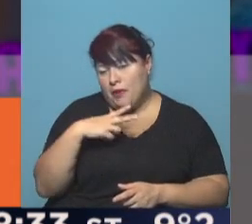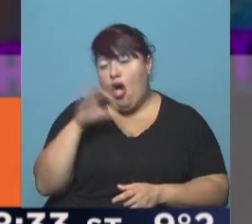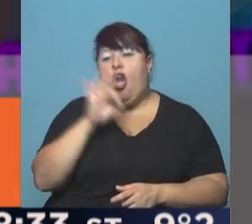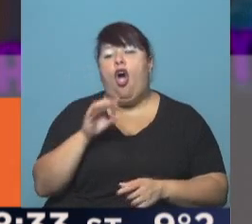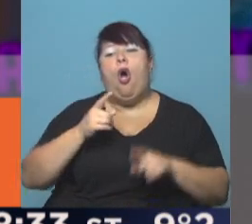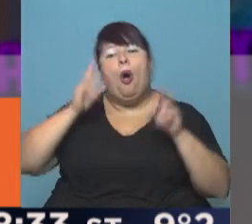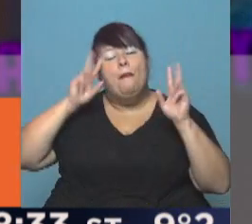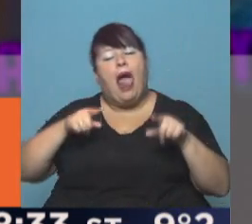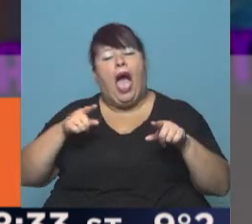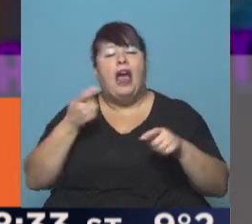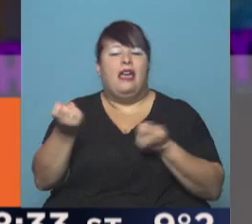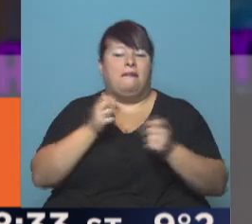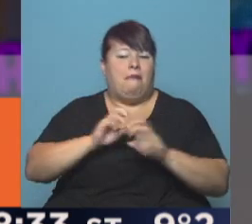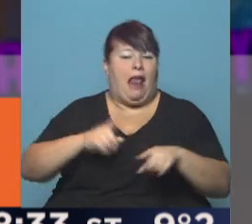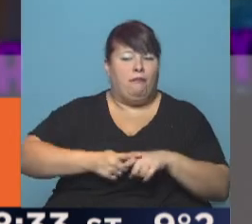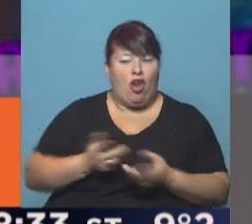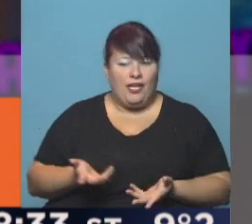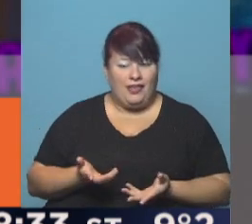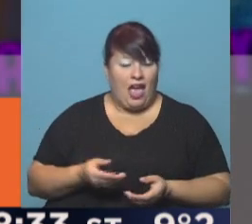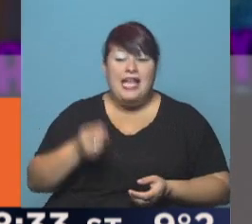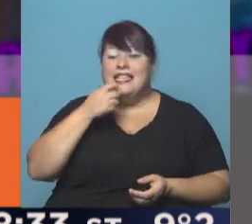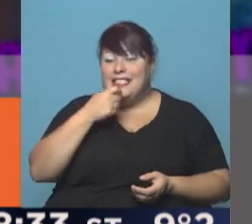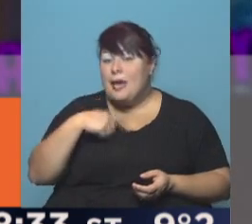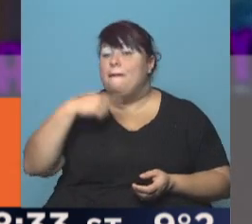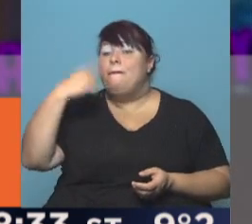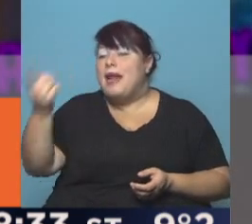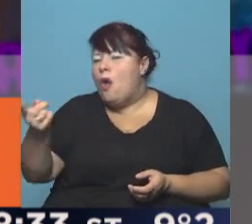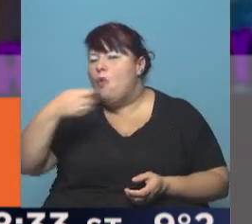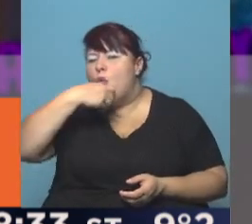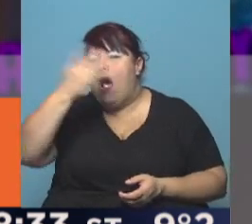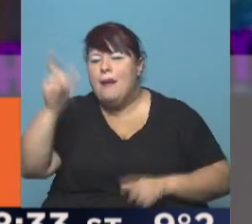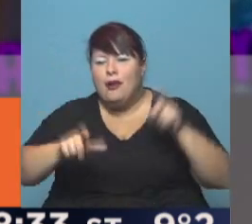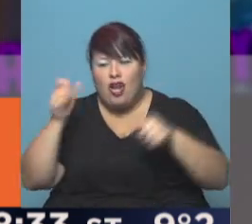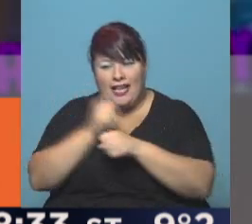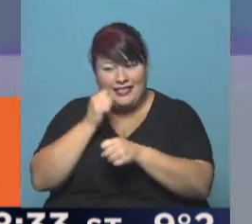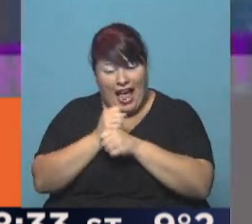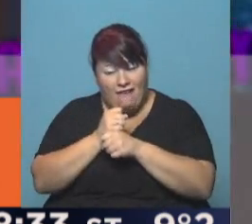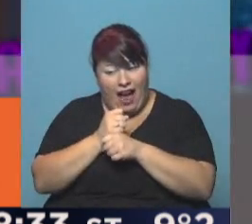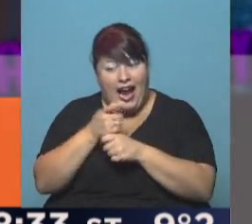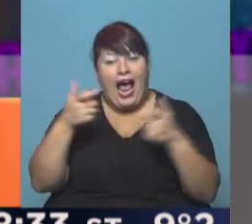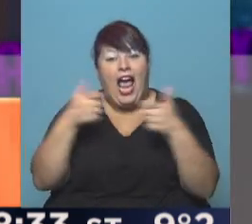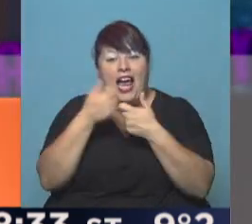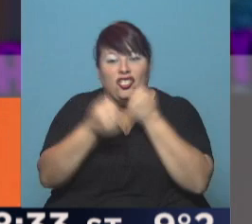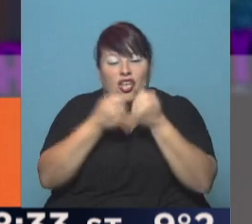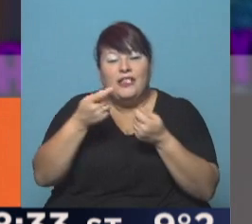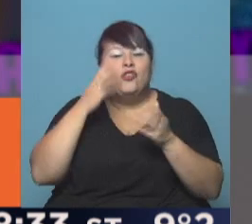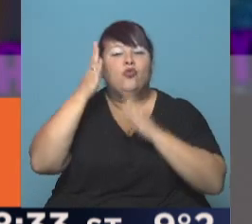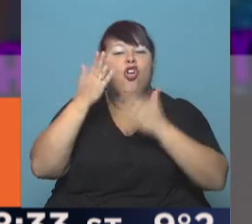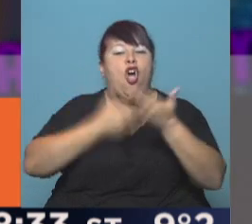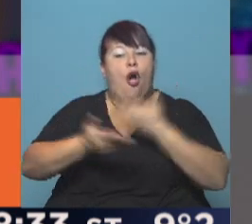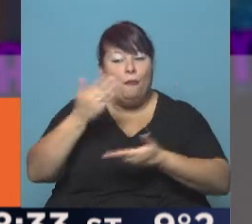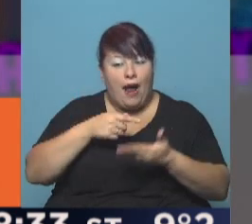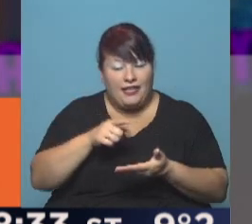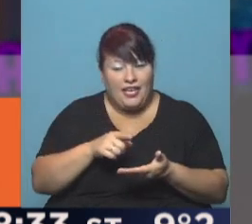hacer política de mala manera. Porque si uno le pregunta a cualquiera de los trabajadores de esas cooperativas que usaba Sueños